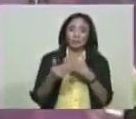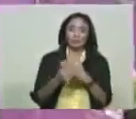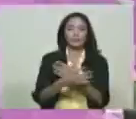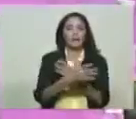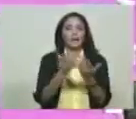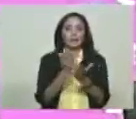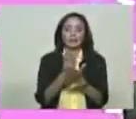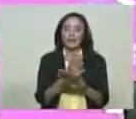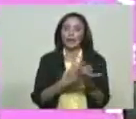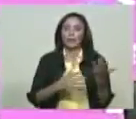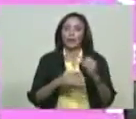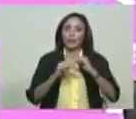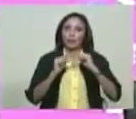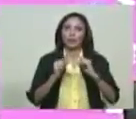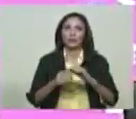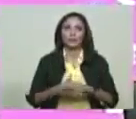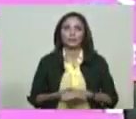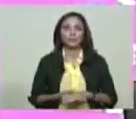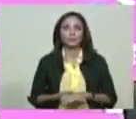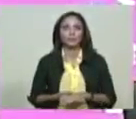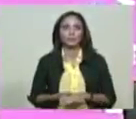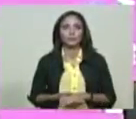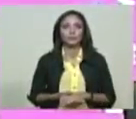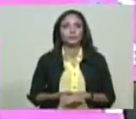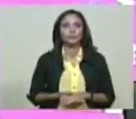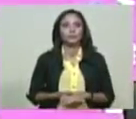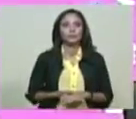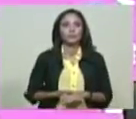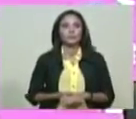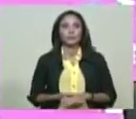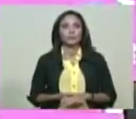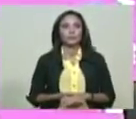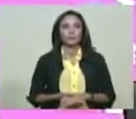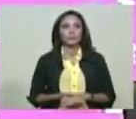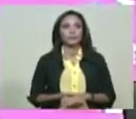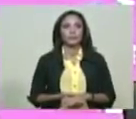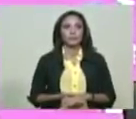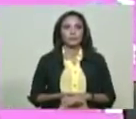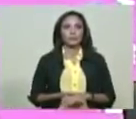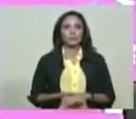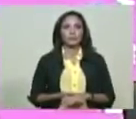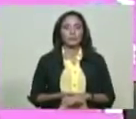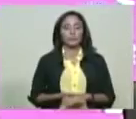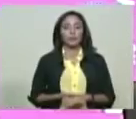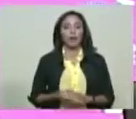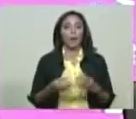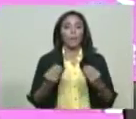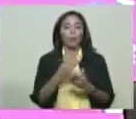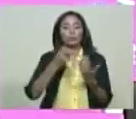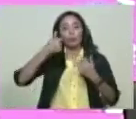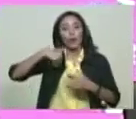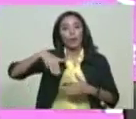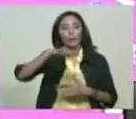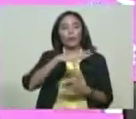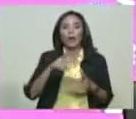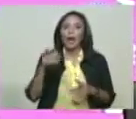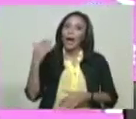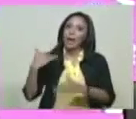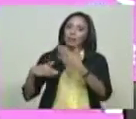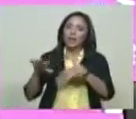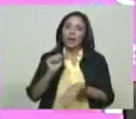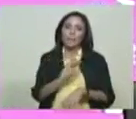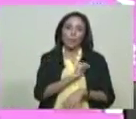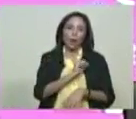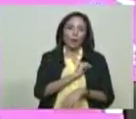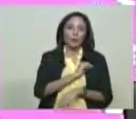resistencia maduro más duros donde parte de nuestro pueblo se atemorizó se